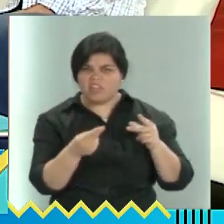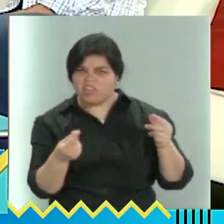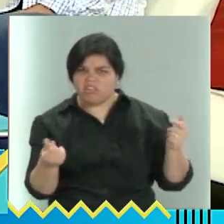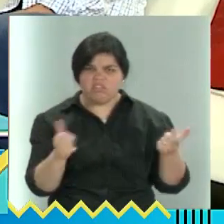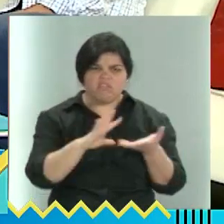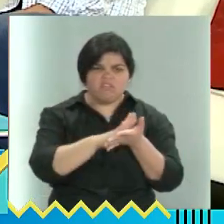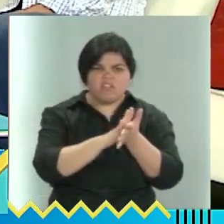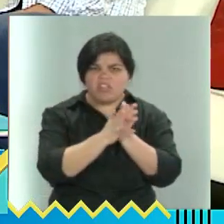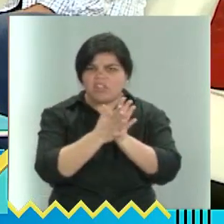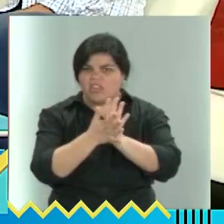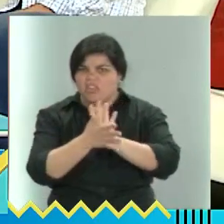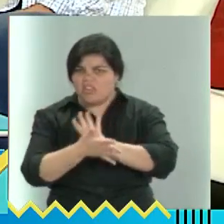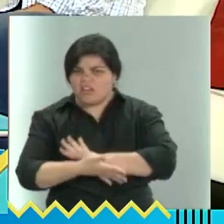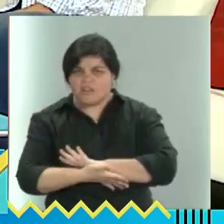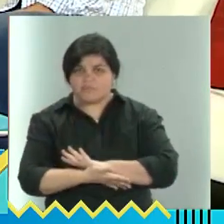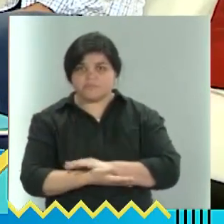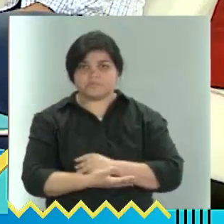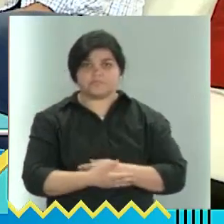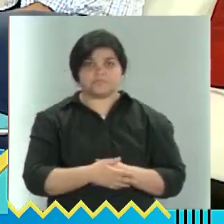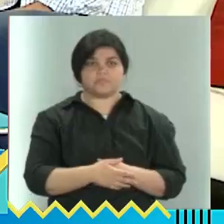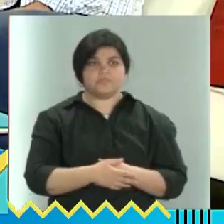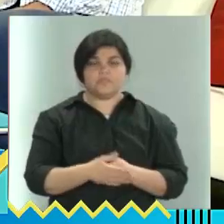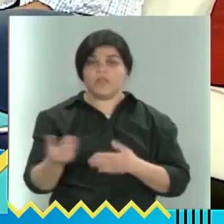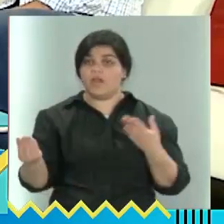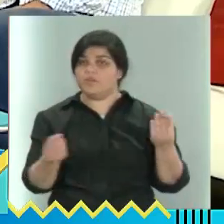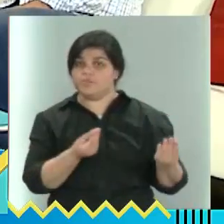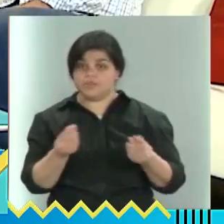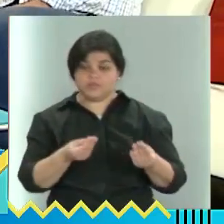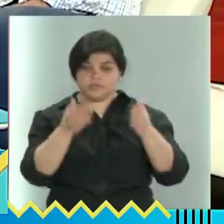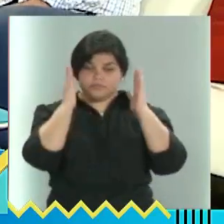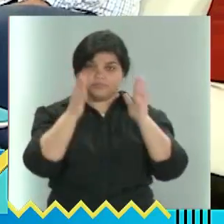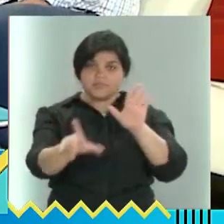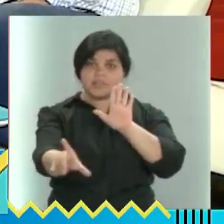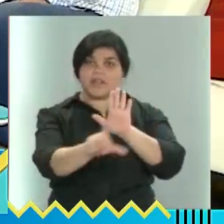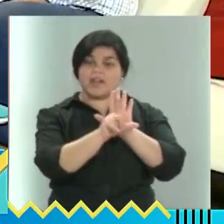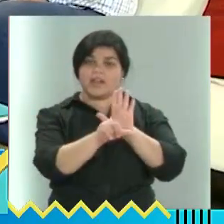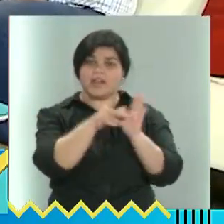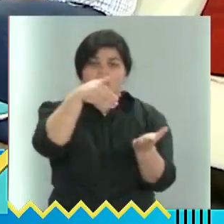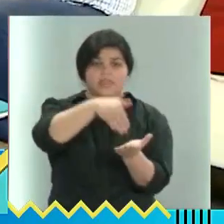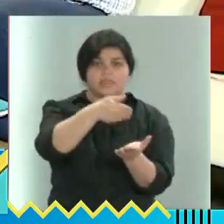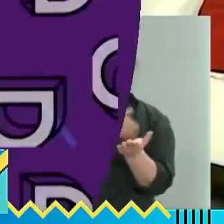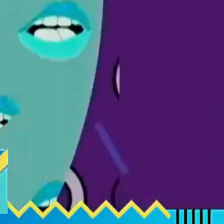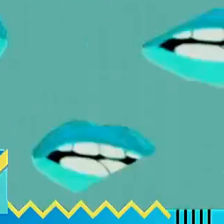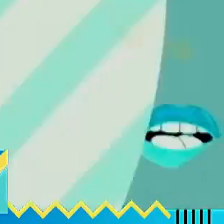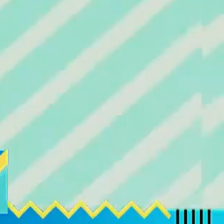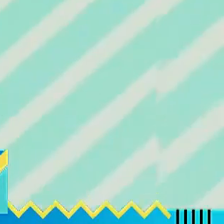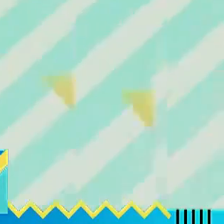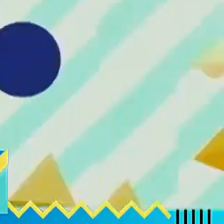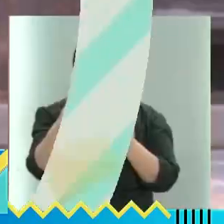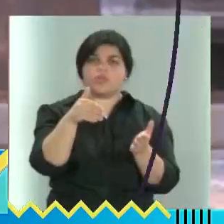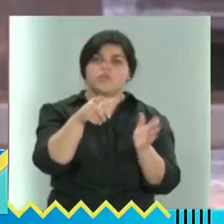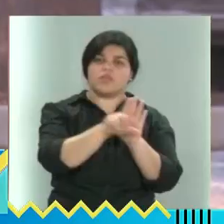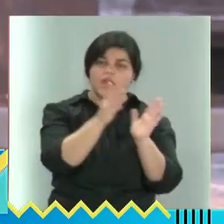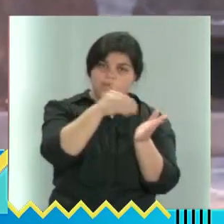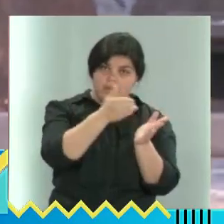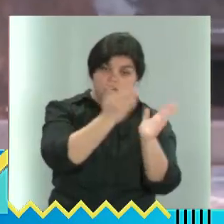desapareciendo, entonces se empezó a trabajar sobre una ley de ordenamiento territorial ya hace varios años, empezó creo que en